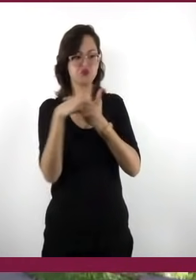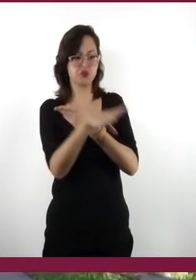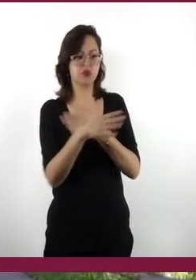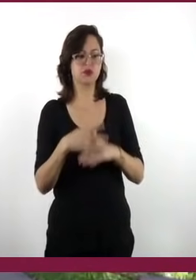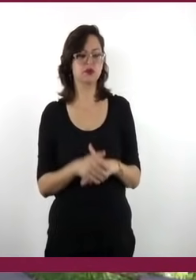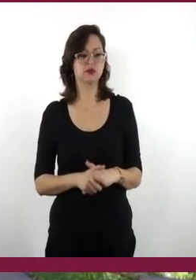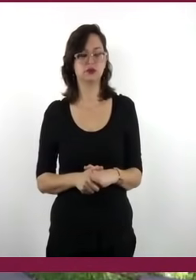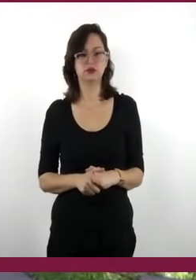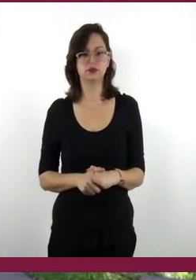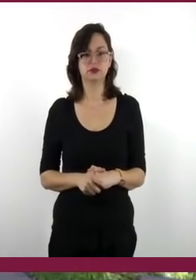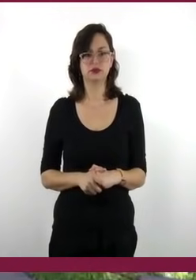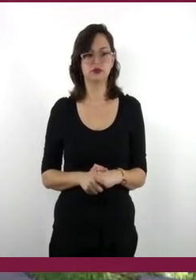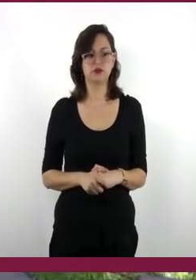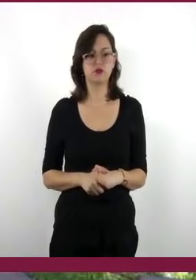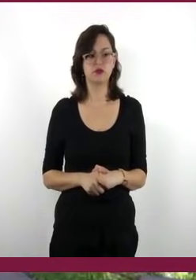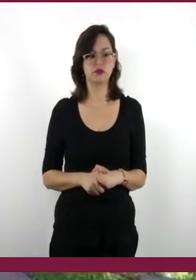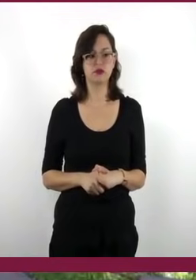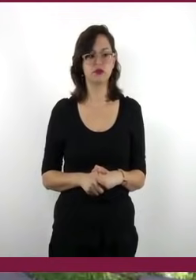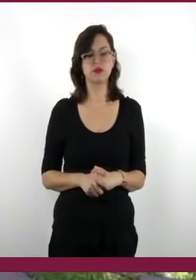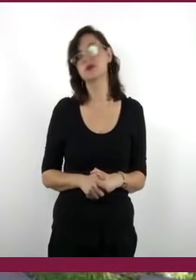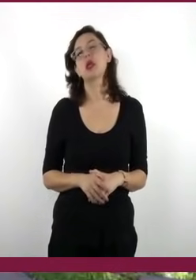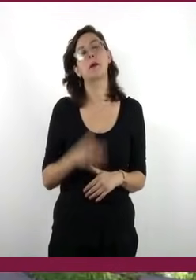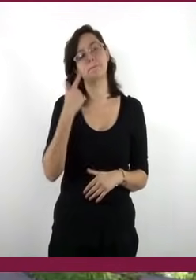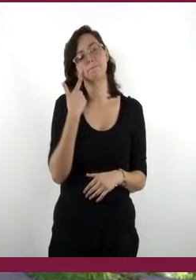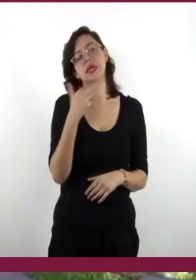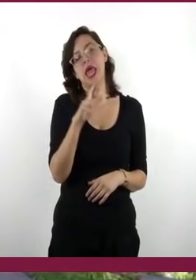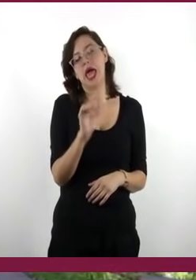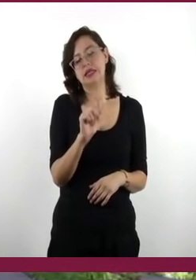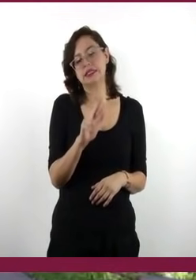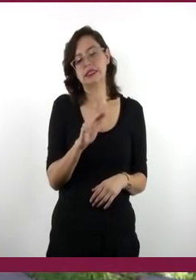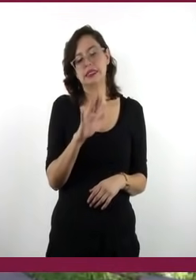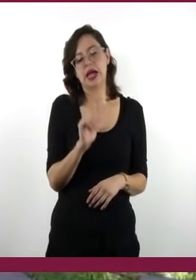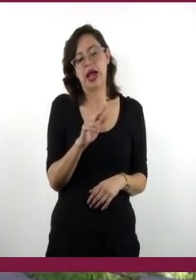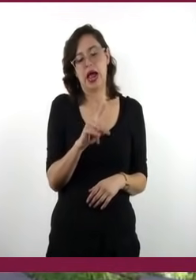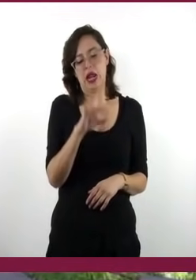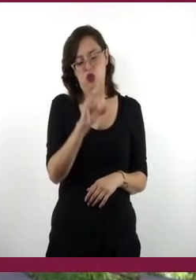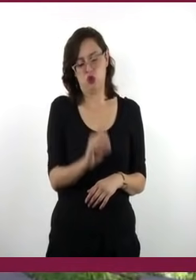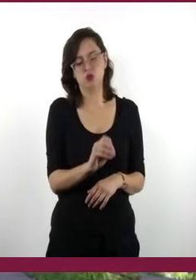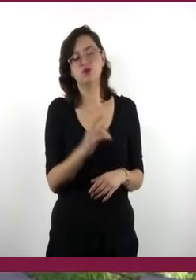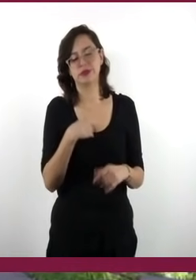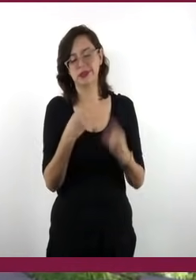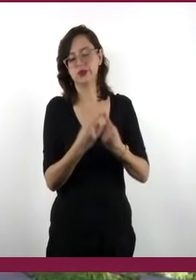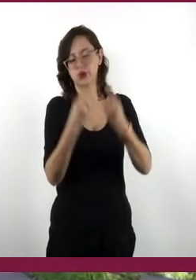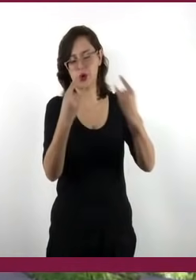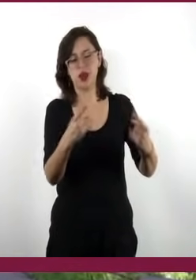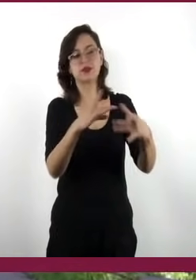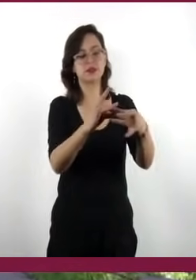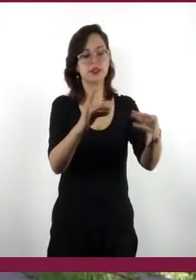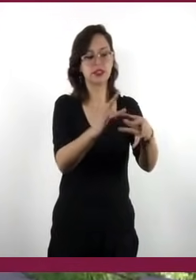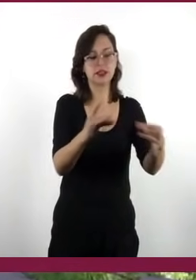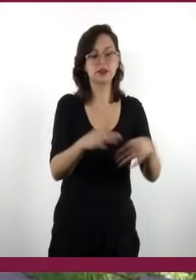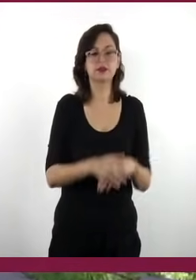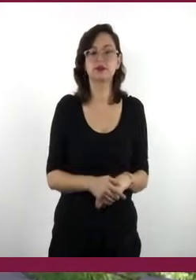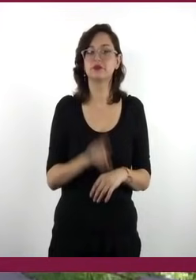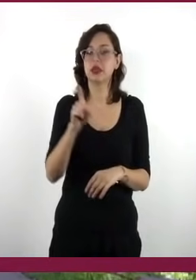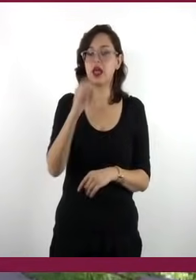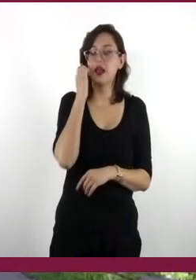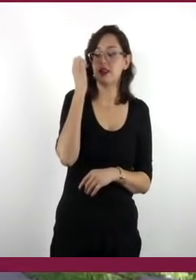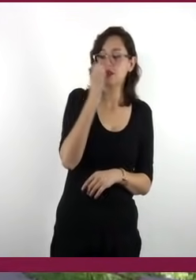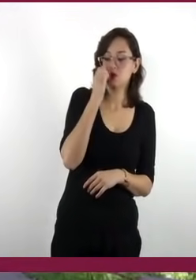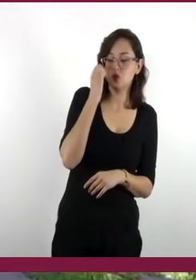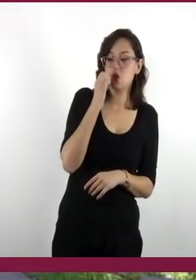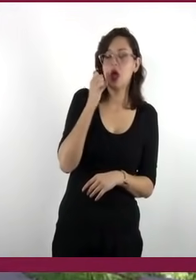yo te voy a platicar un poquito, Ricardo, cómo empezó todo. En la escuela, como todos mis compañeros te han contado,